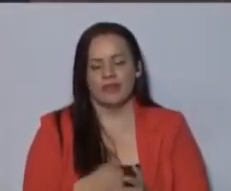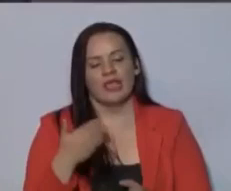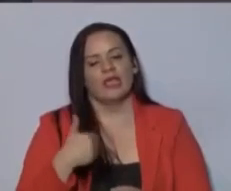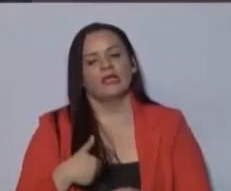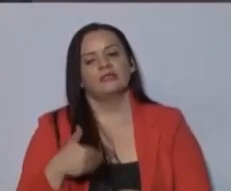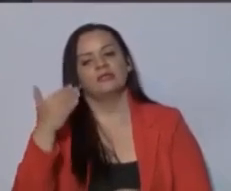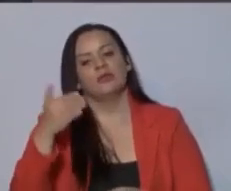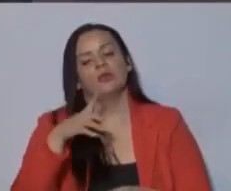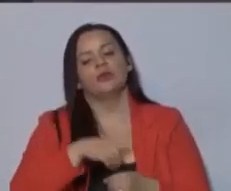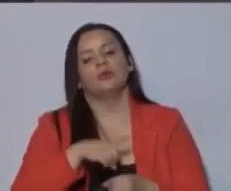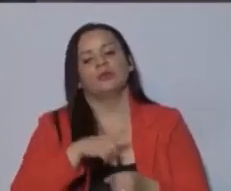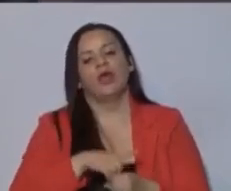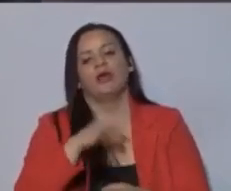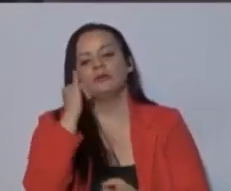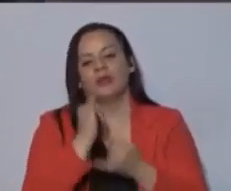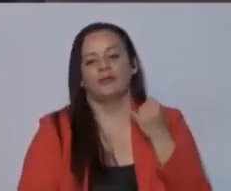Señor diputado, se le ha vencido el tiempo.